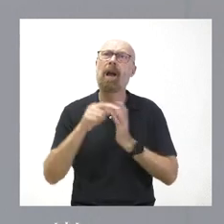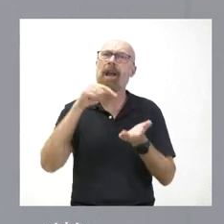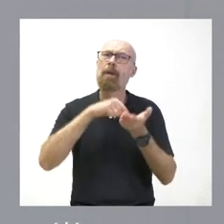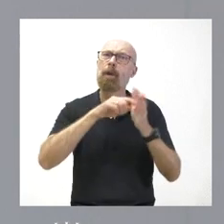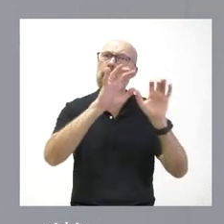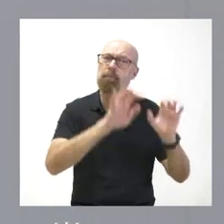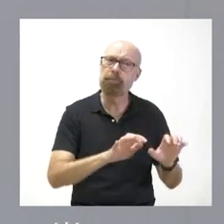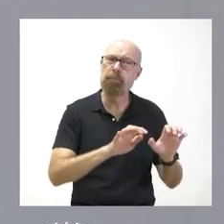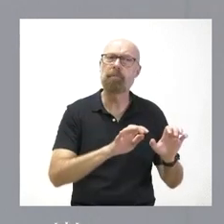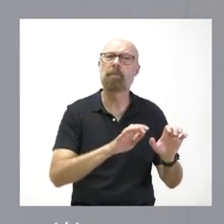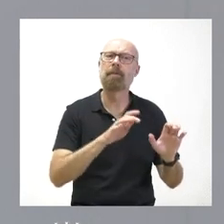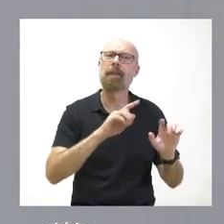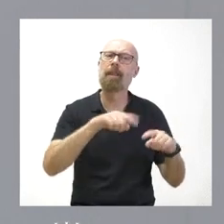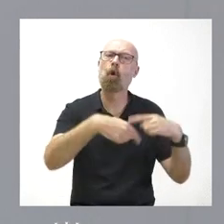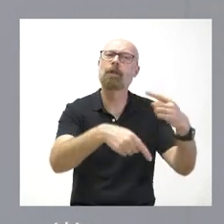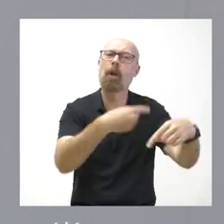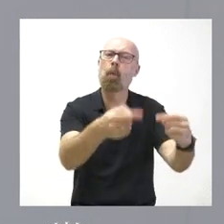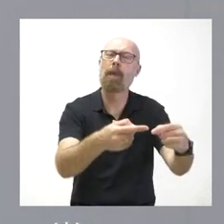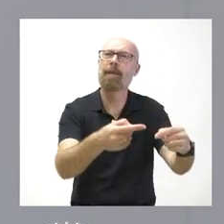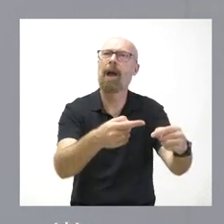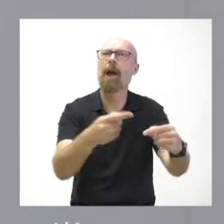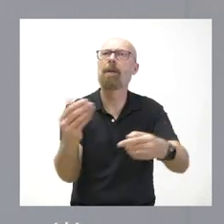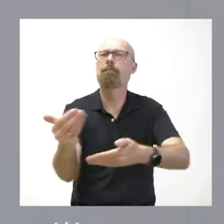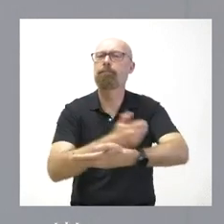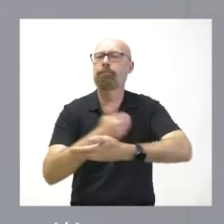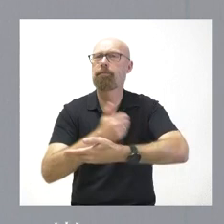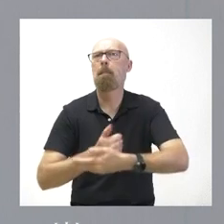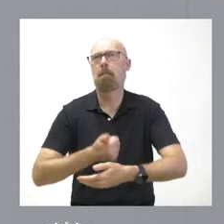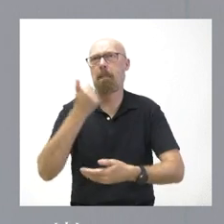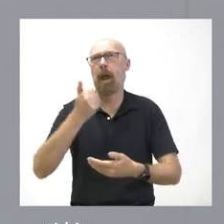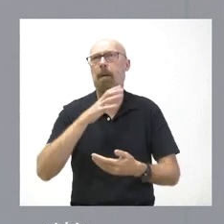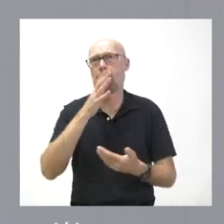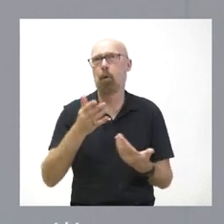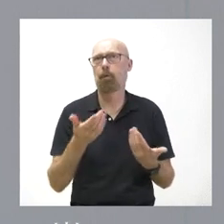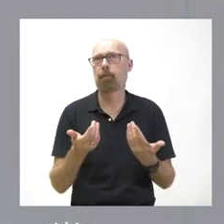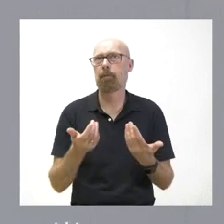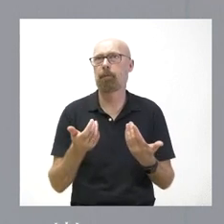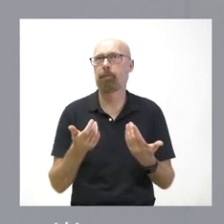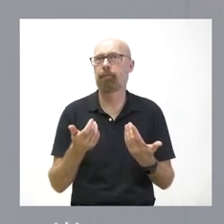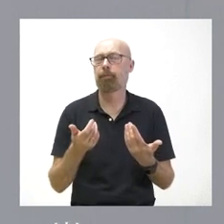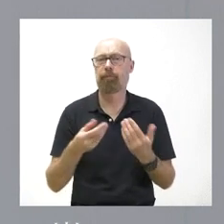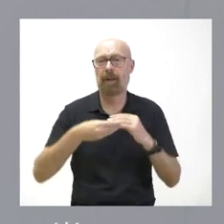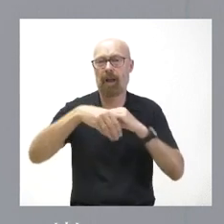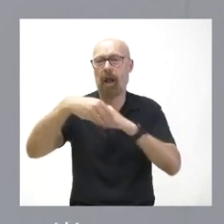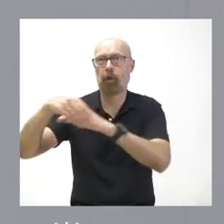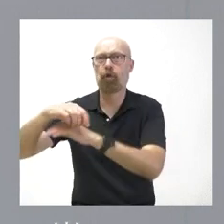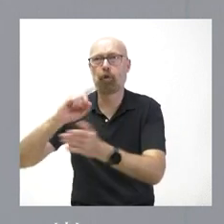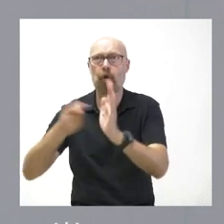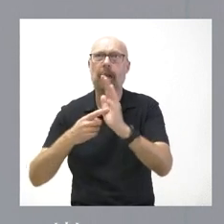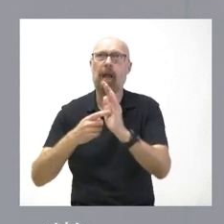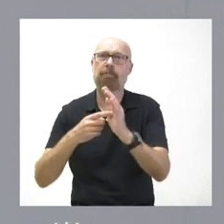fiscal no por el aumento de los tipos de gravamen sino por el aumento de las bases imponibles del conjunto de los contribuyentes que